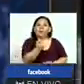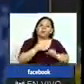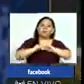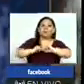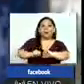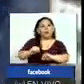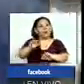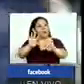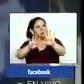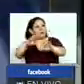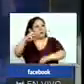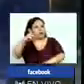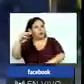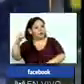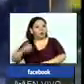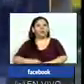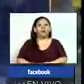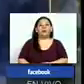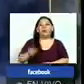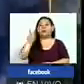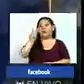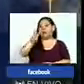900 personas, mientras que más de